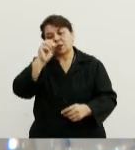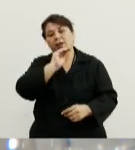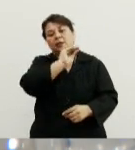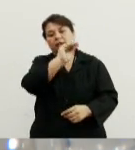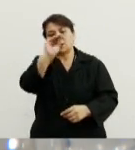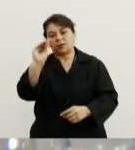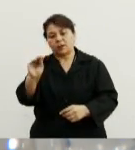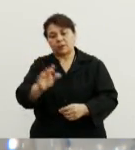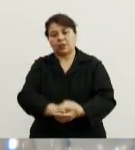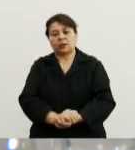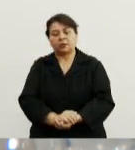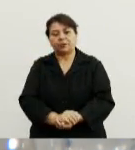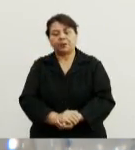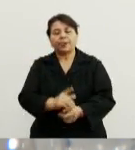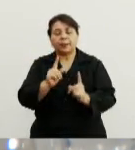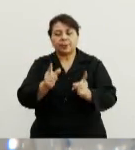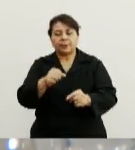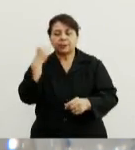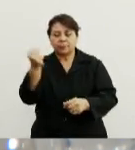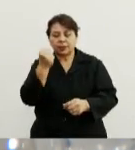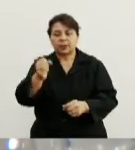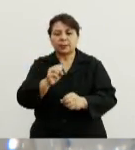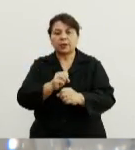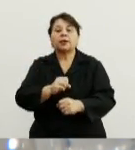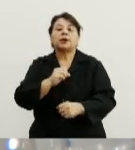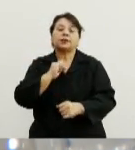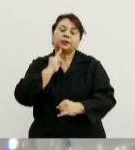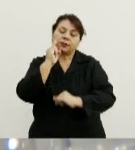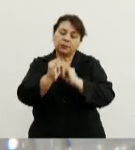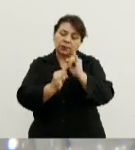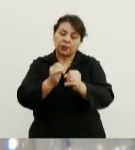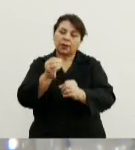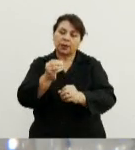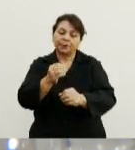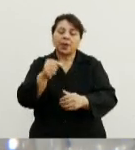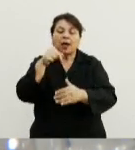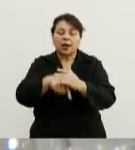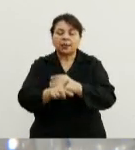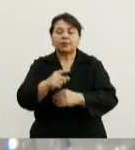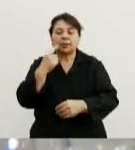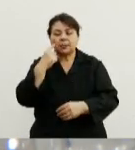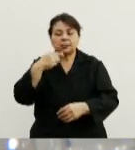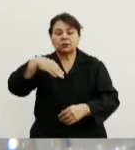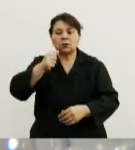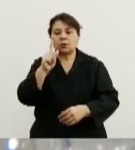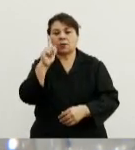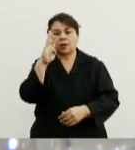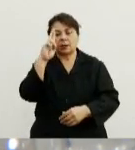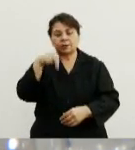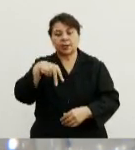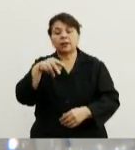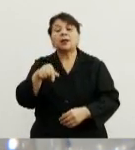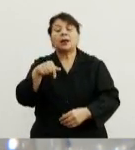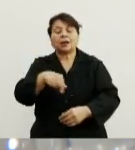importante destacar que se ha adquirido a través del instituto malbrán los reactivos para poder hacer el diagnóstico en